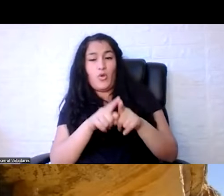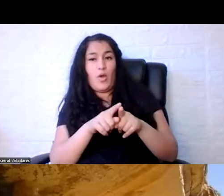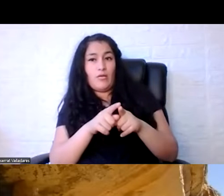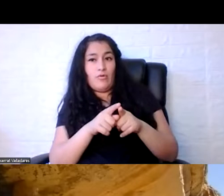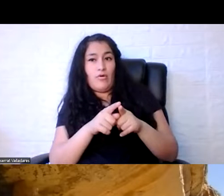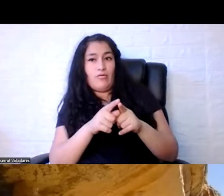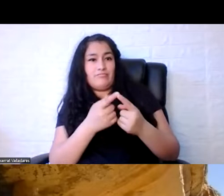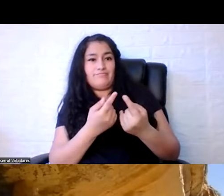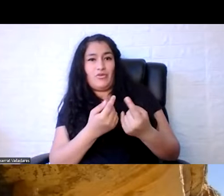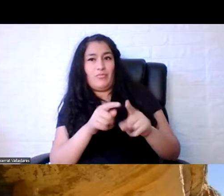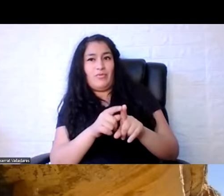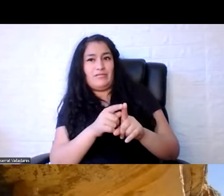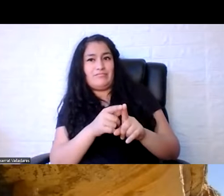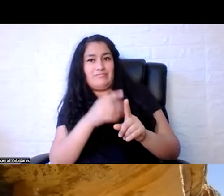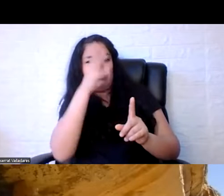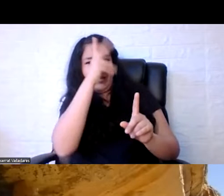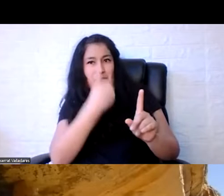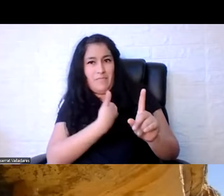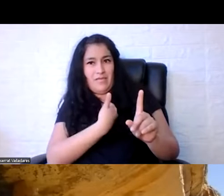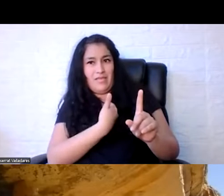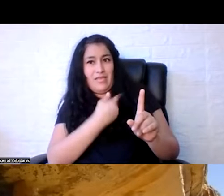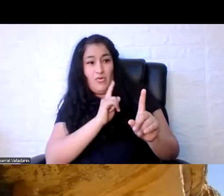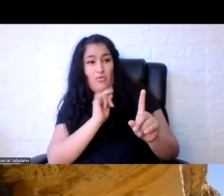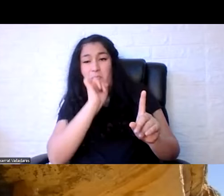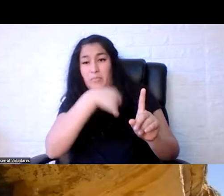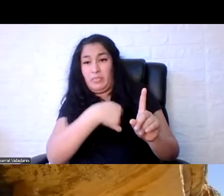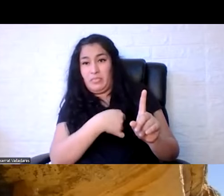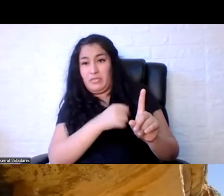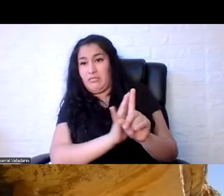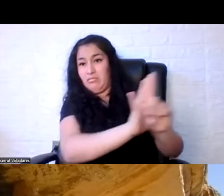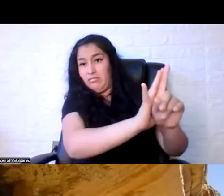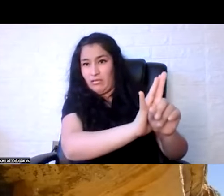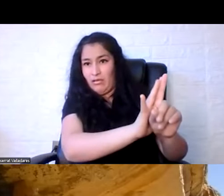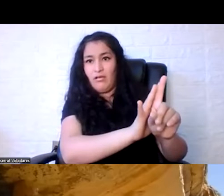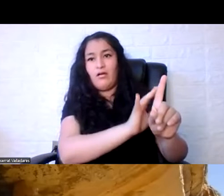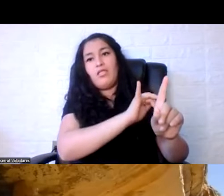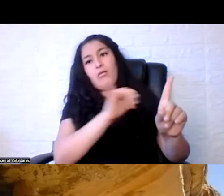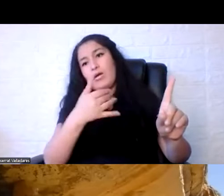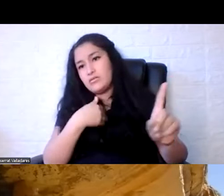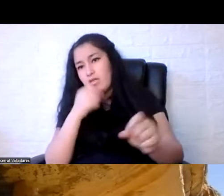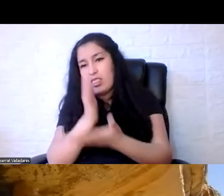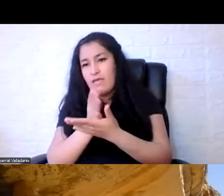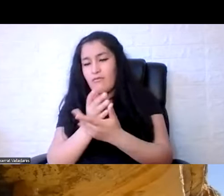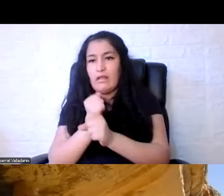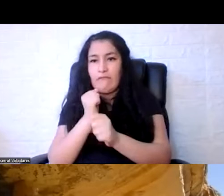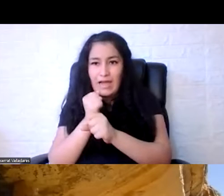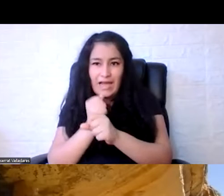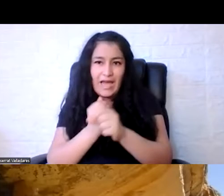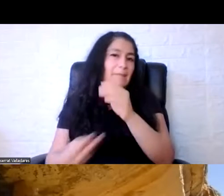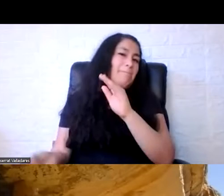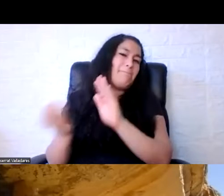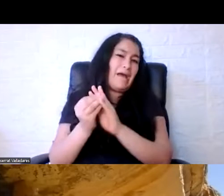nos dan horarios más pesados, nos hacen hacer cosas más pesadas, nos ponen a dirigir